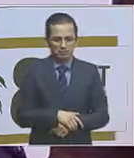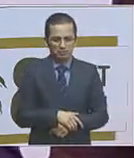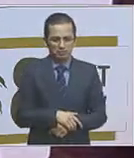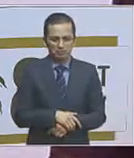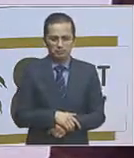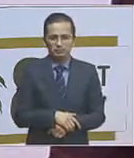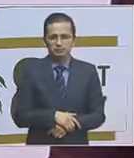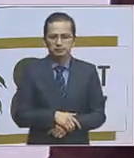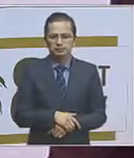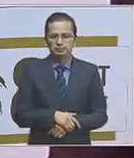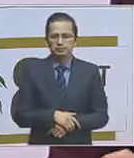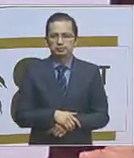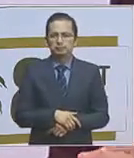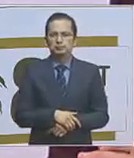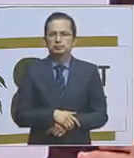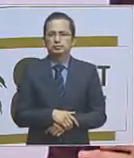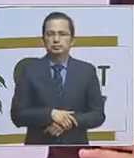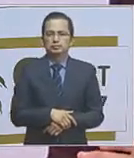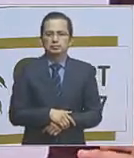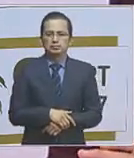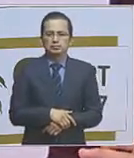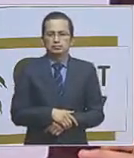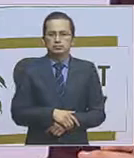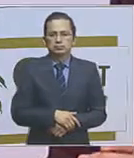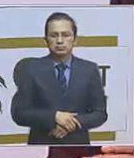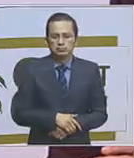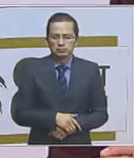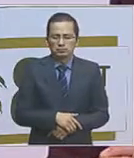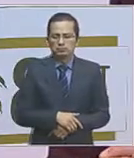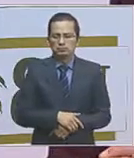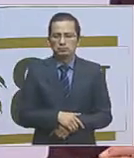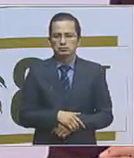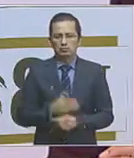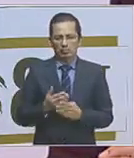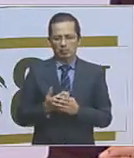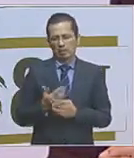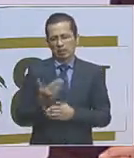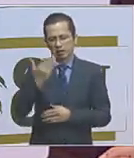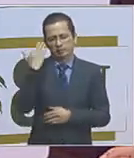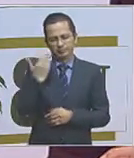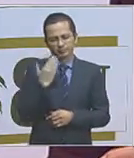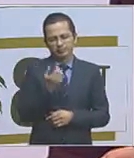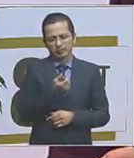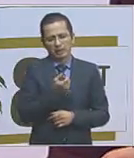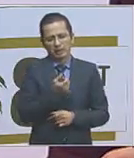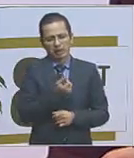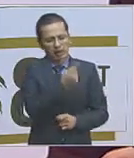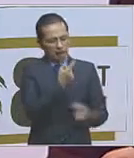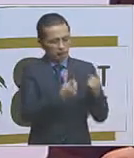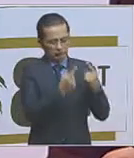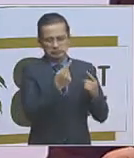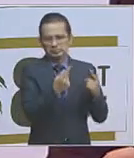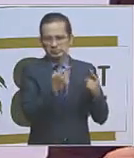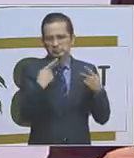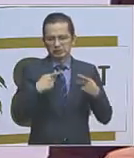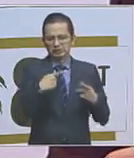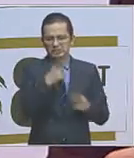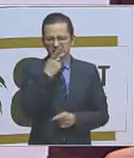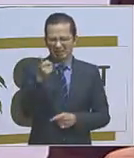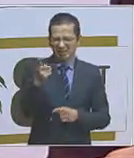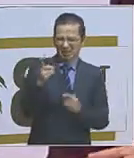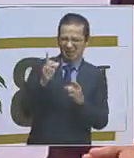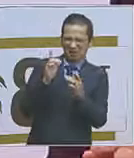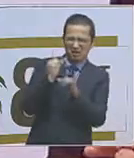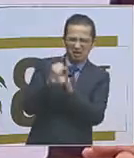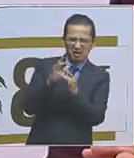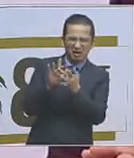todavía existían algunos hace algunos años han ido desapareciendo los escépticos de las redes yo tengo amigos todavía que me decían no no pasa